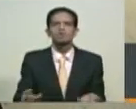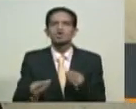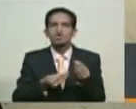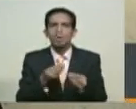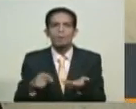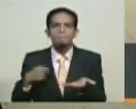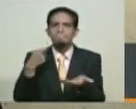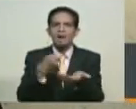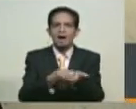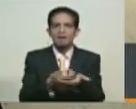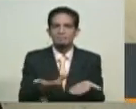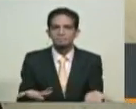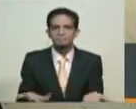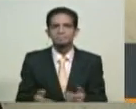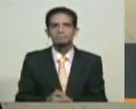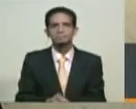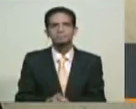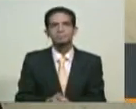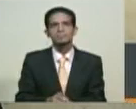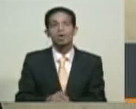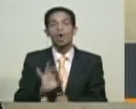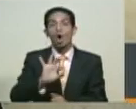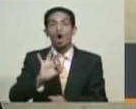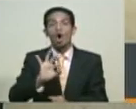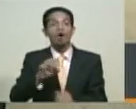los grandes pagos también, un mercado,